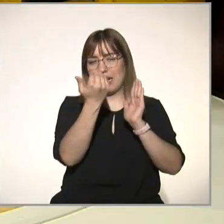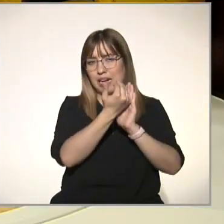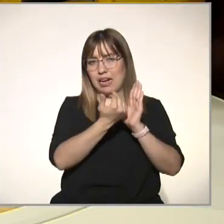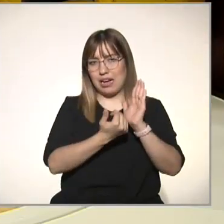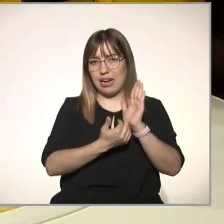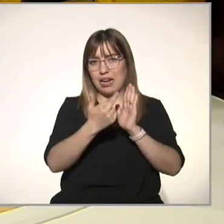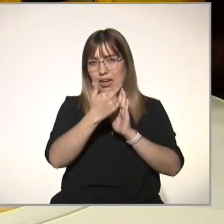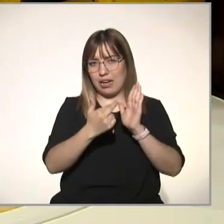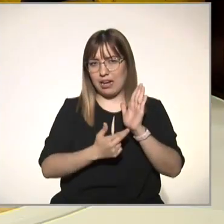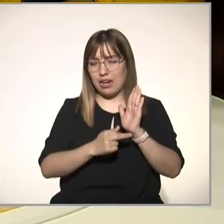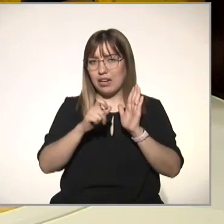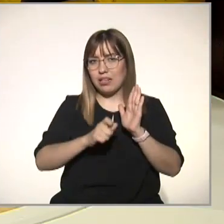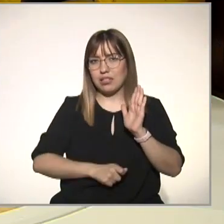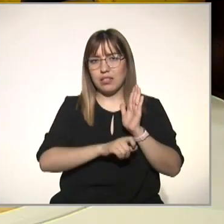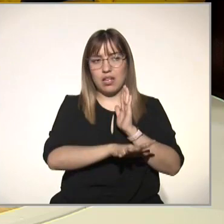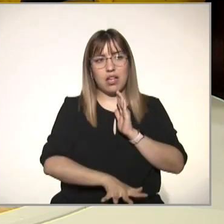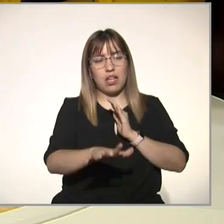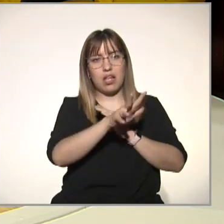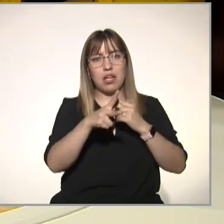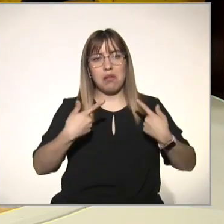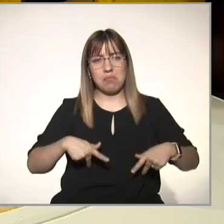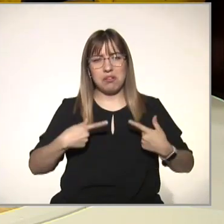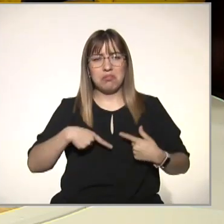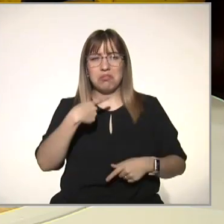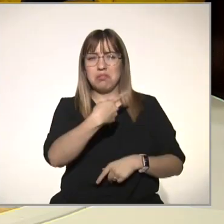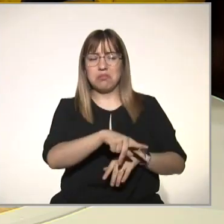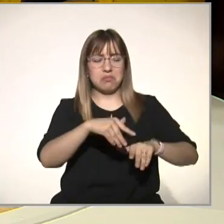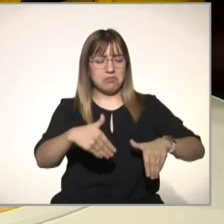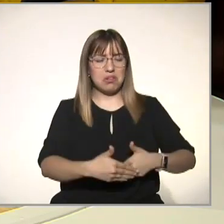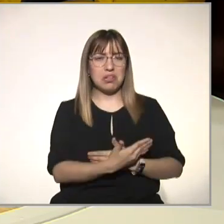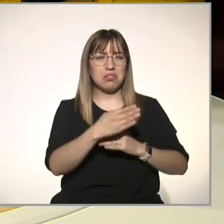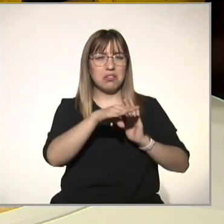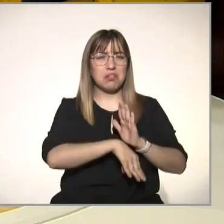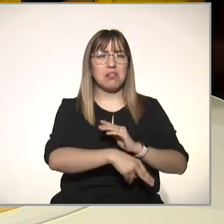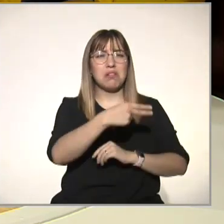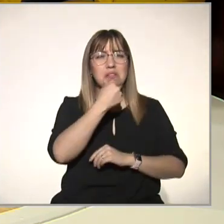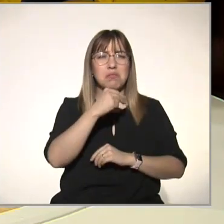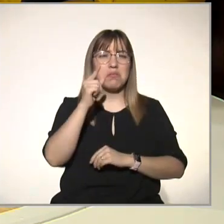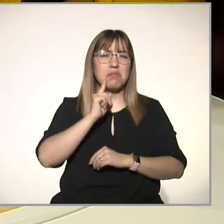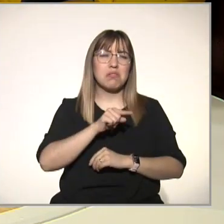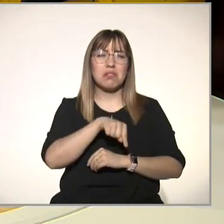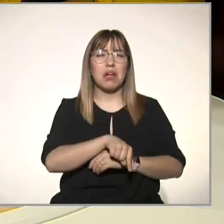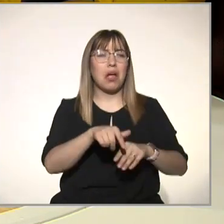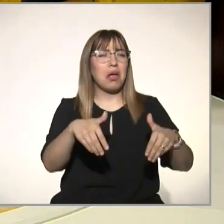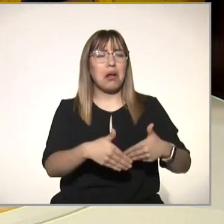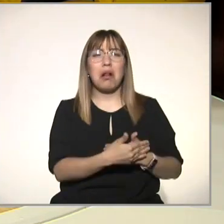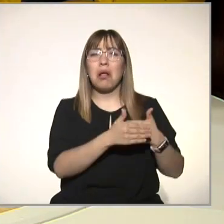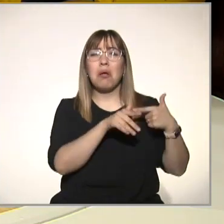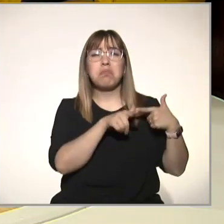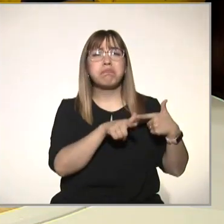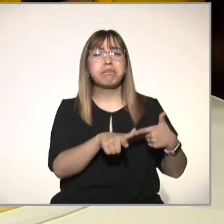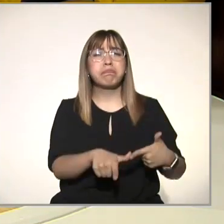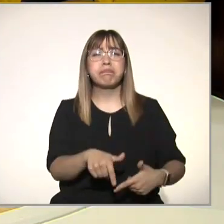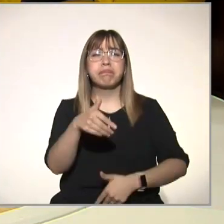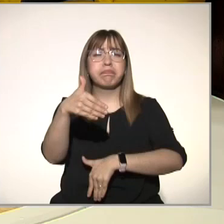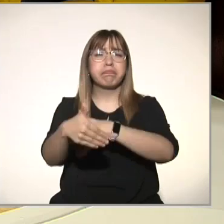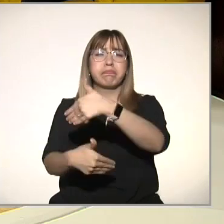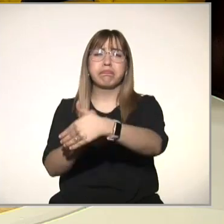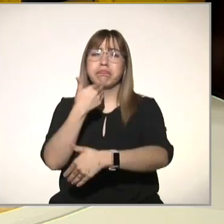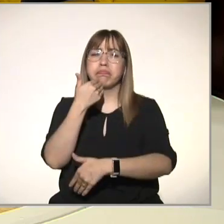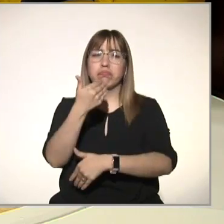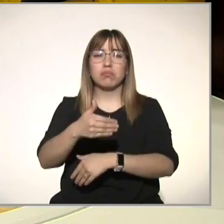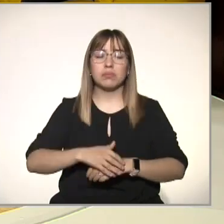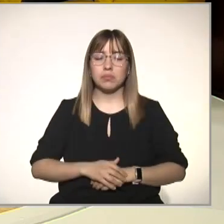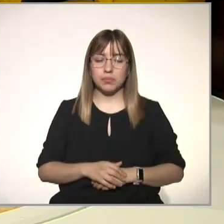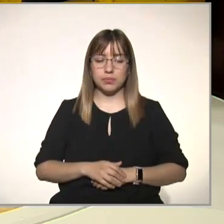las personas que se continúan identificando con el género que se les asigna nacer y que eligen como sujeto de deseo lo que se espera que sería el otro